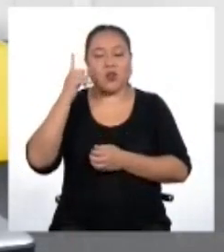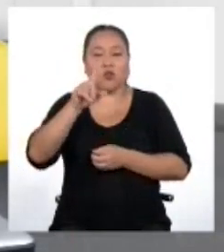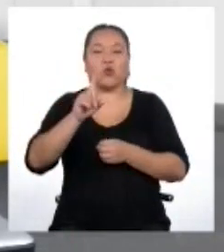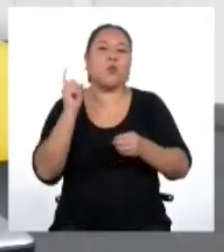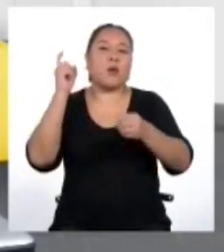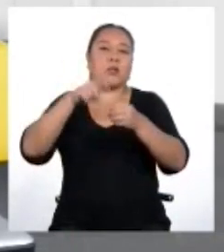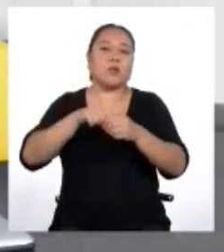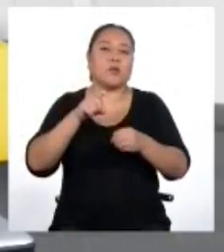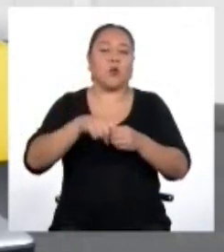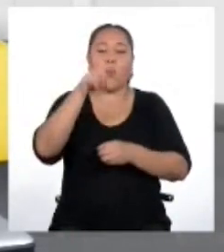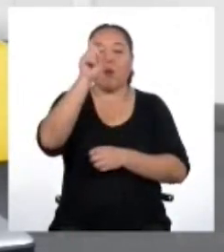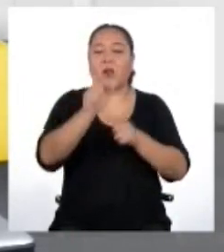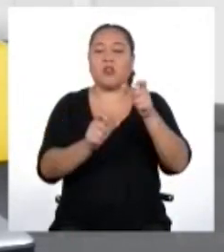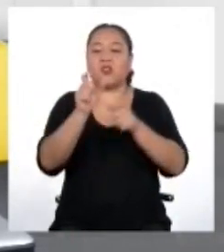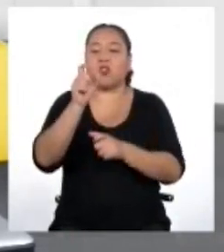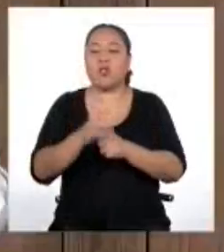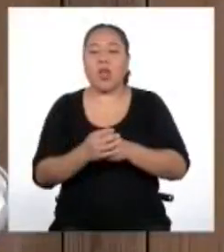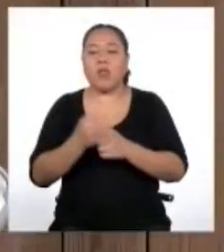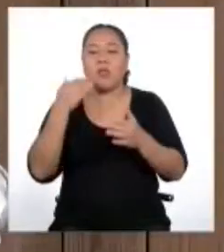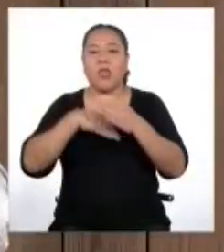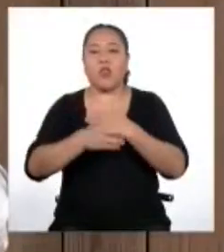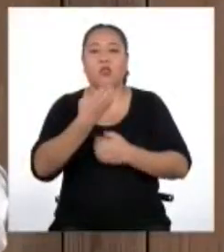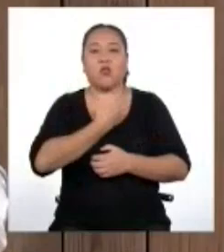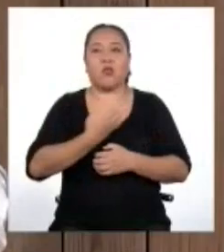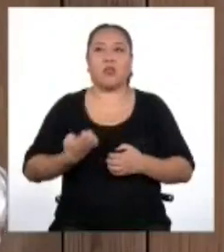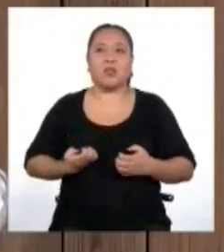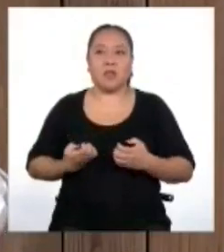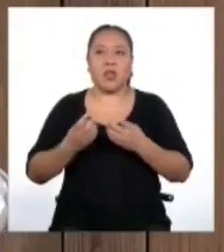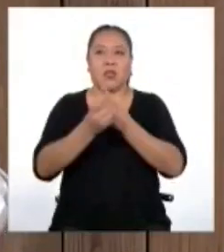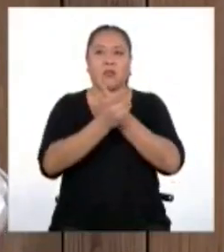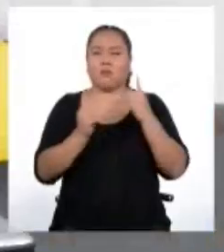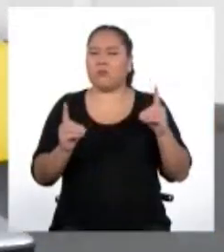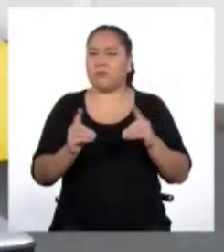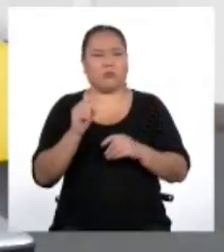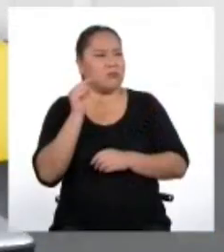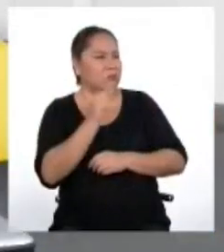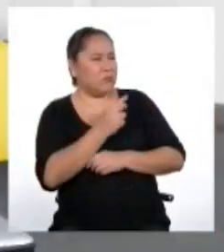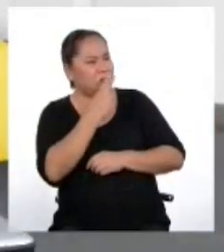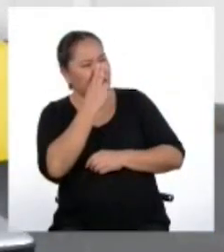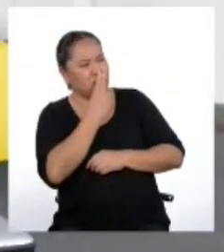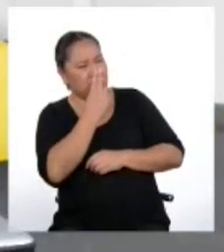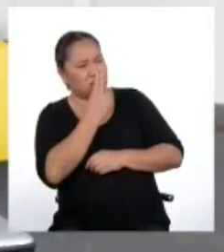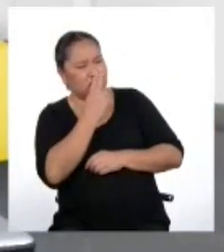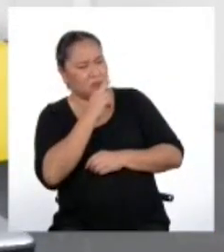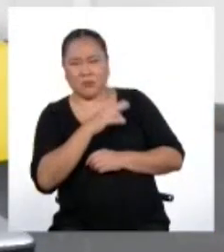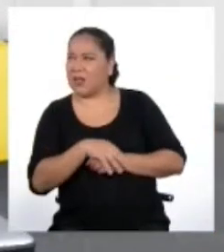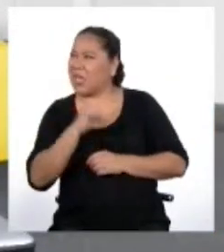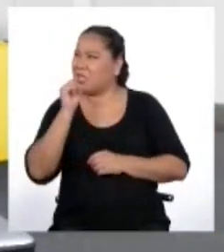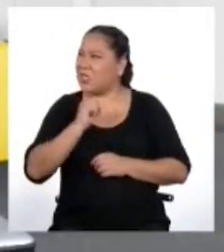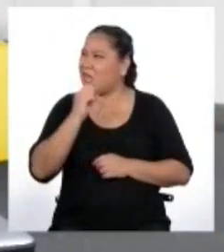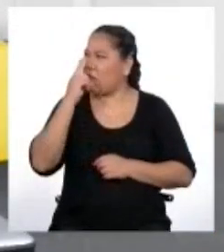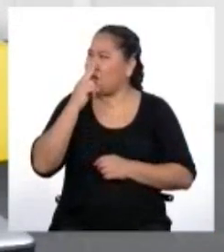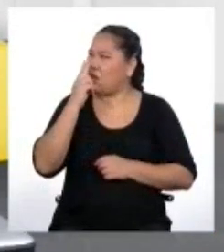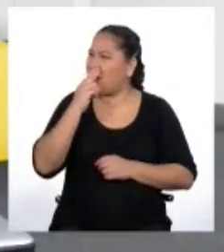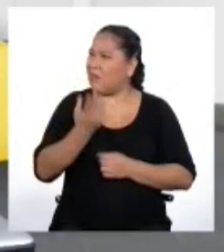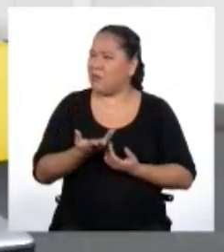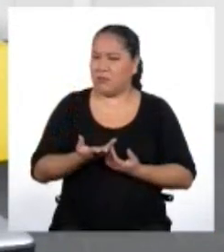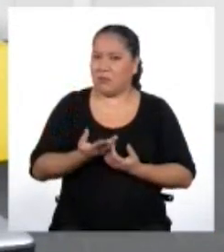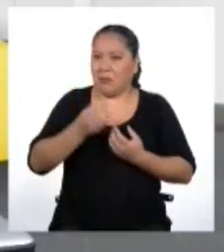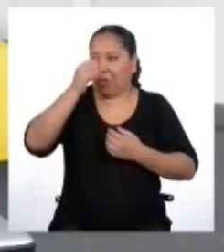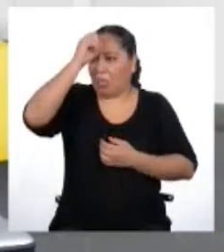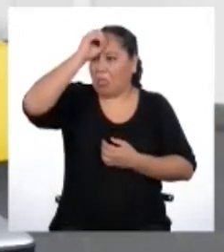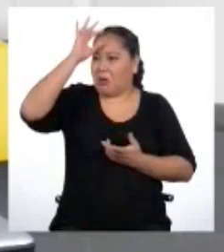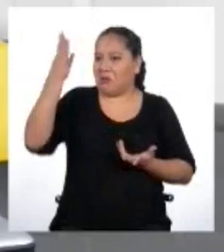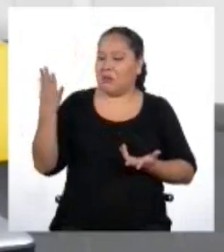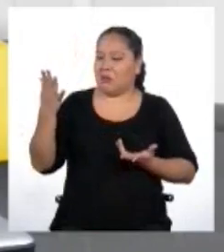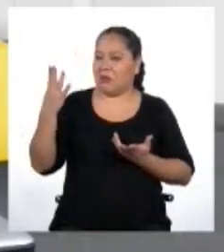como ciudadano en un estado democrático. ¿Qué horóscopo tan raro? Muy raro. Tan raro que no tengo idea a